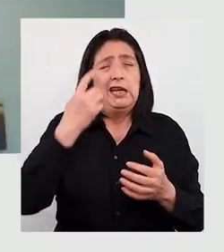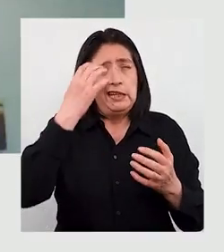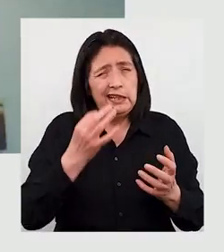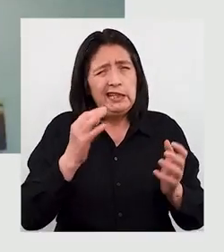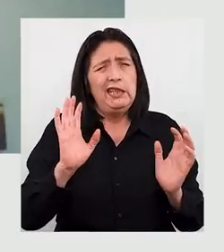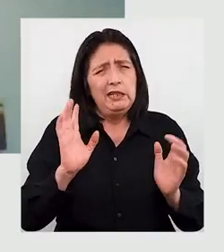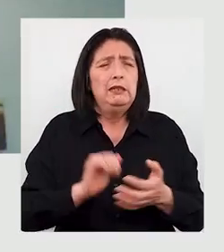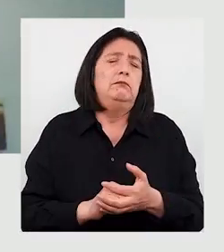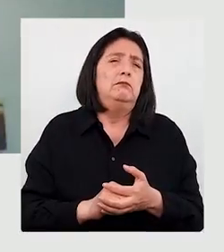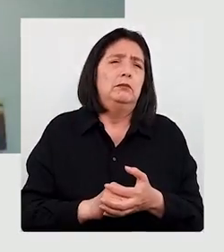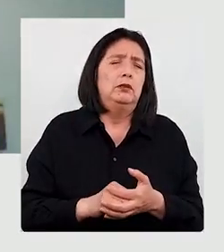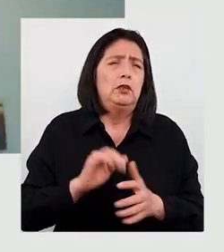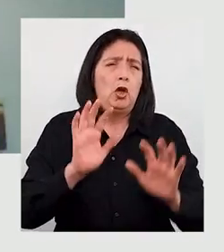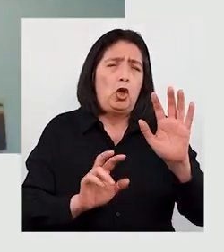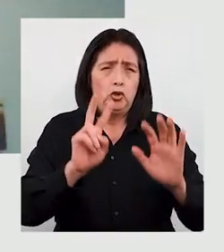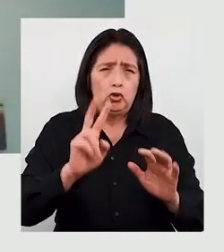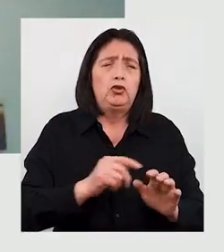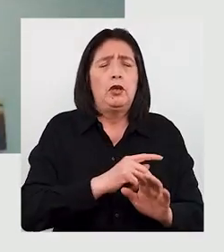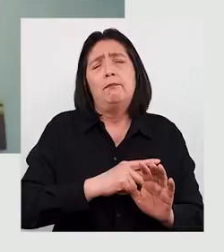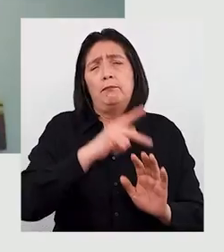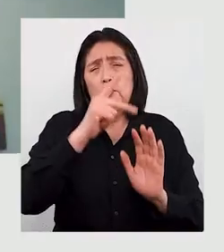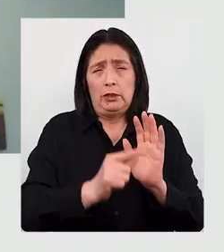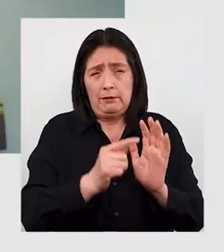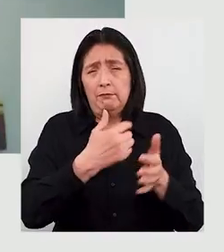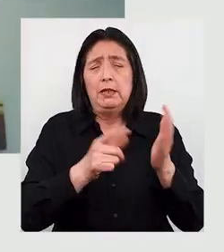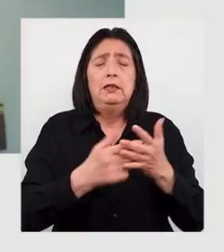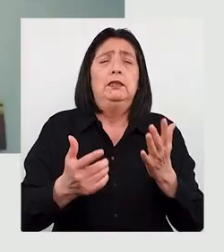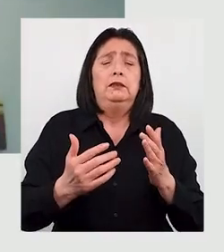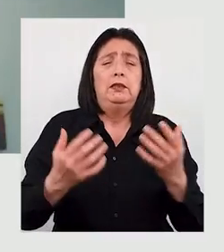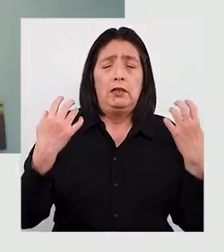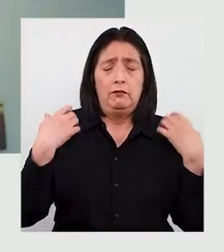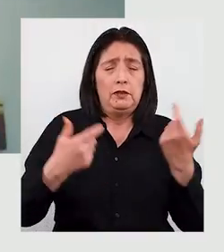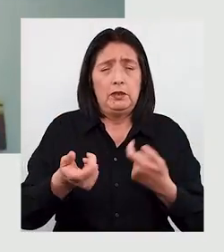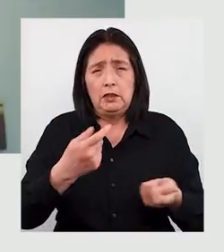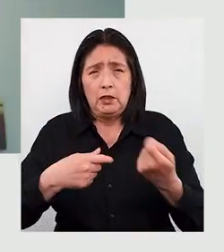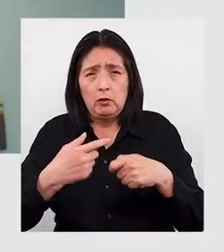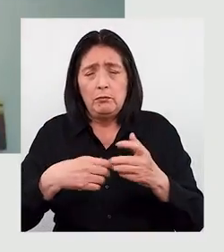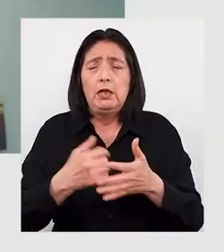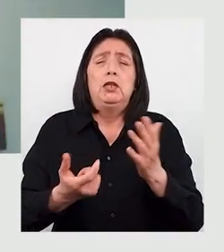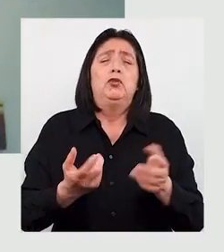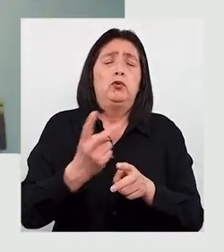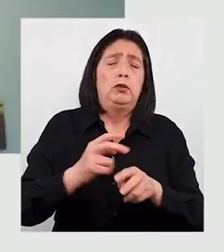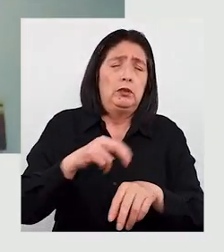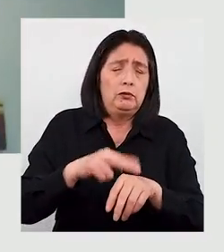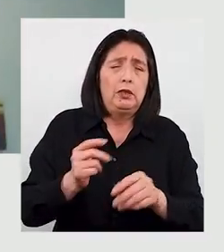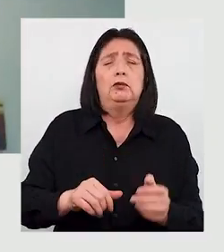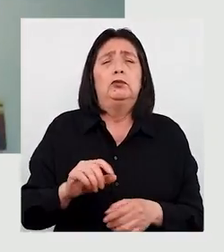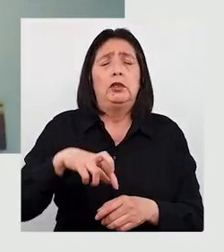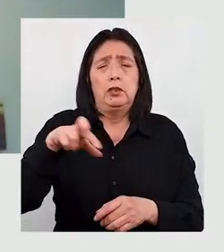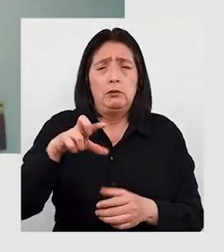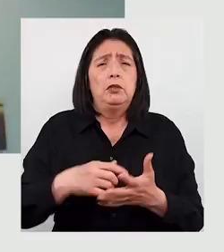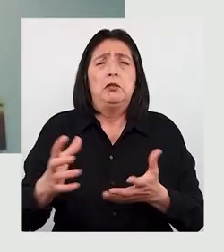Creemos que los 12 programas del Departamento de Comercio Sostenible de PROMPERÚ recogen